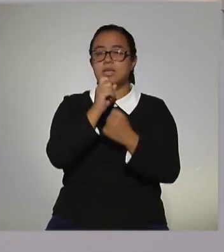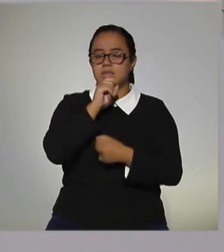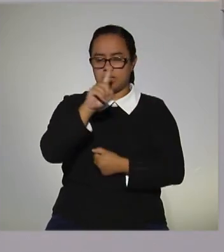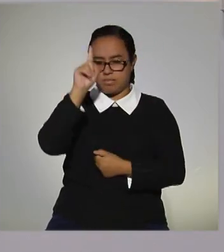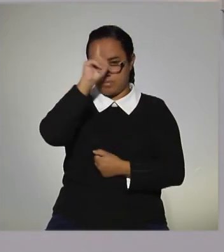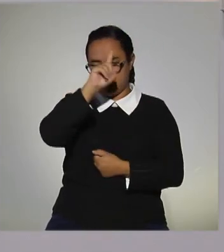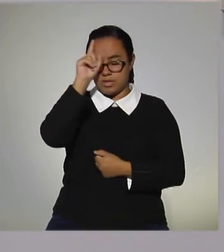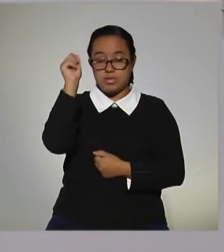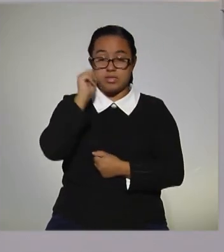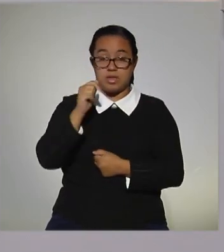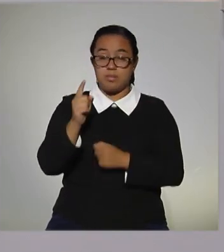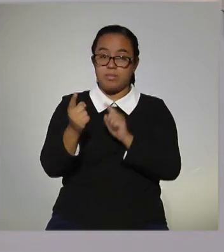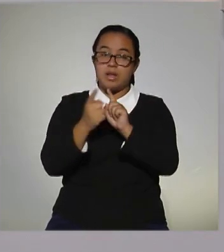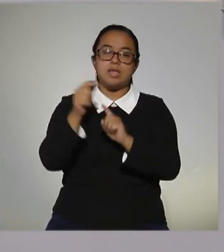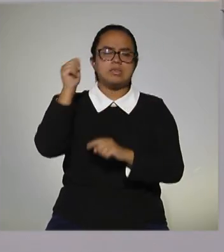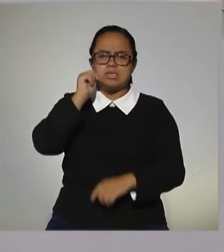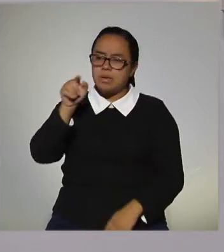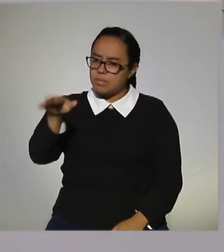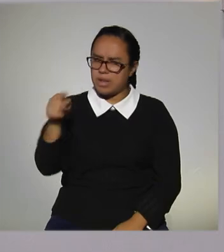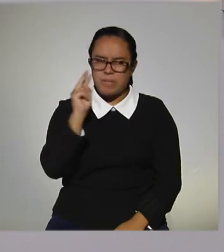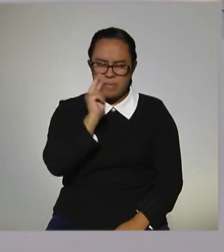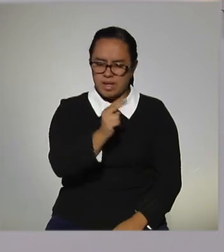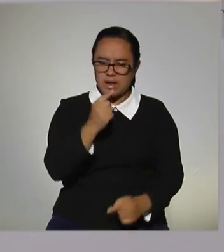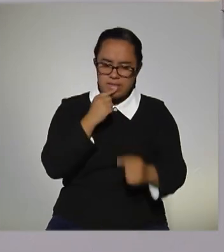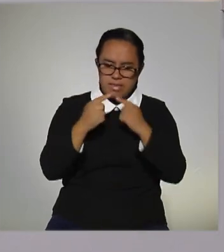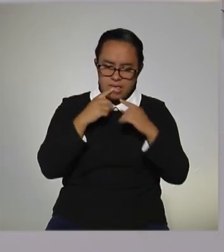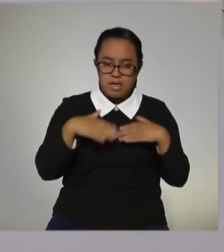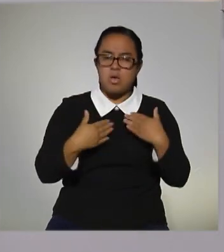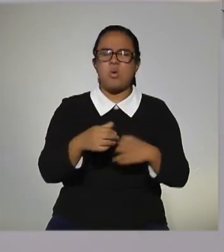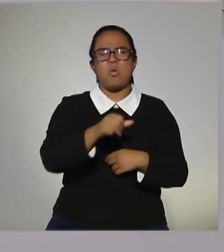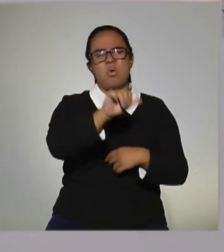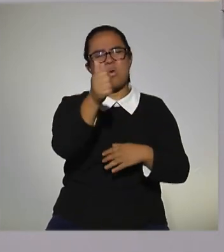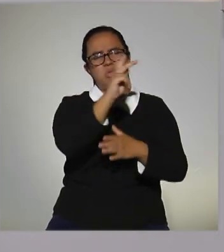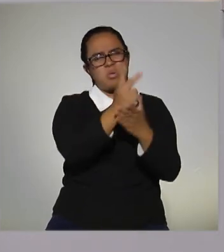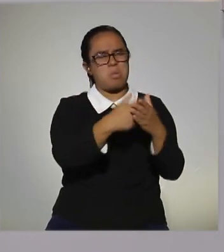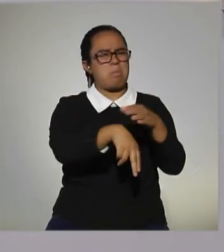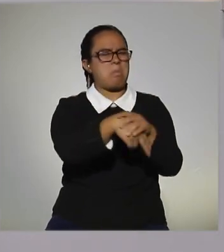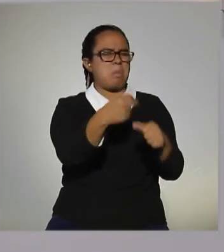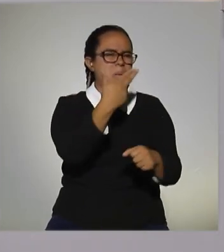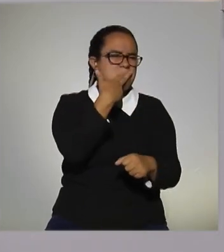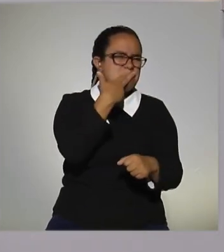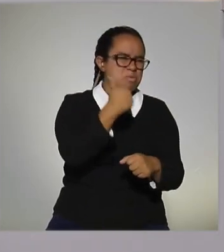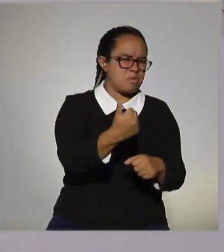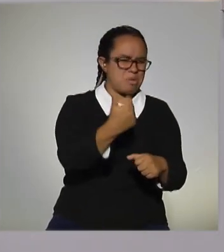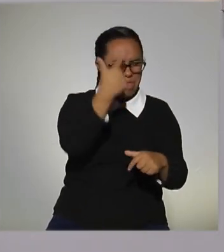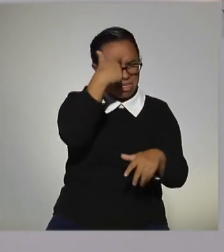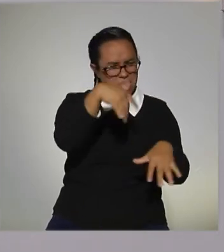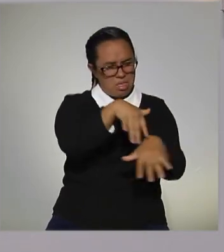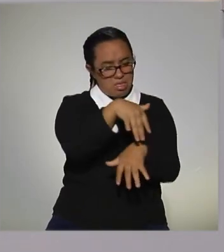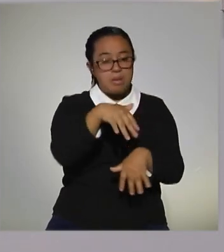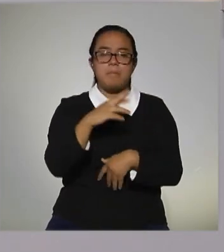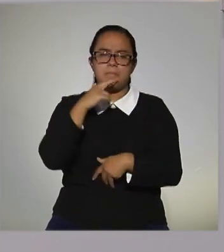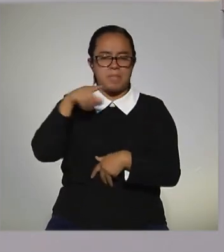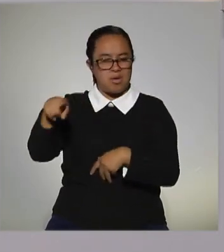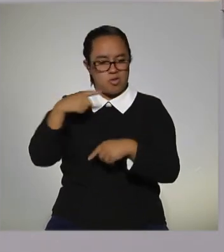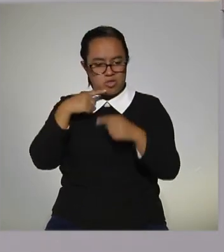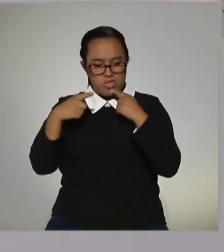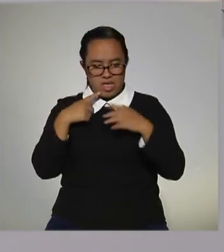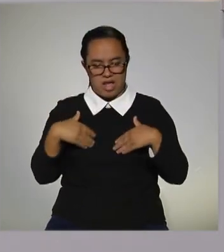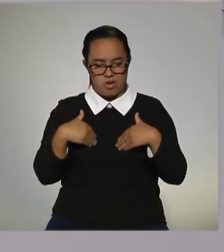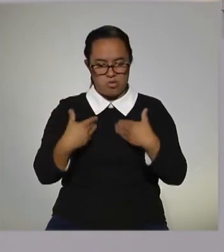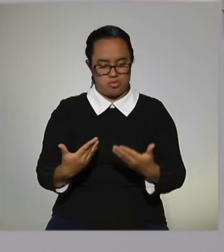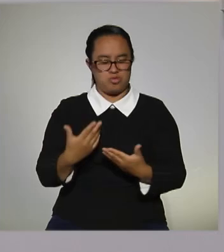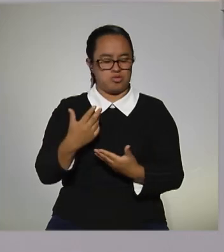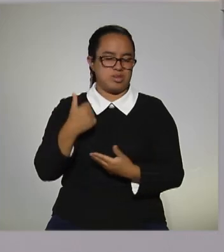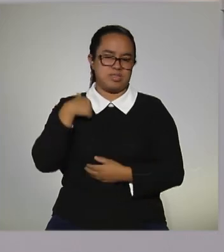recomiendo a mis pacientes verles. En lugar de ver otros programas huecos, prefiero recomendar que vean Diálogos en Confianza. Pues